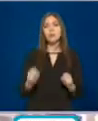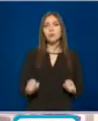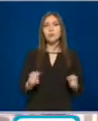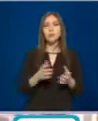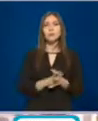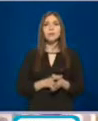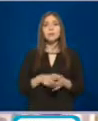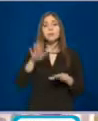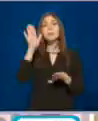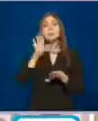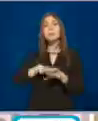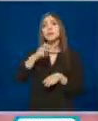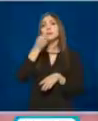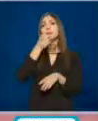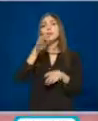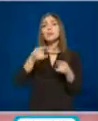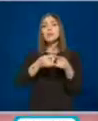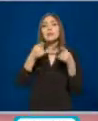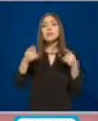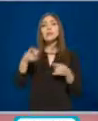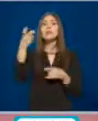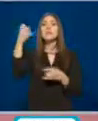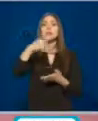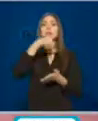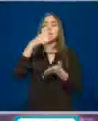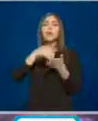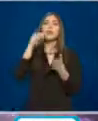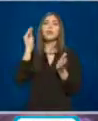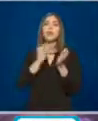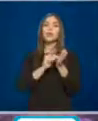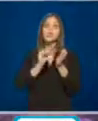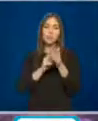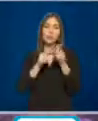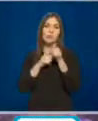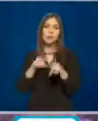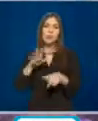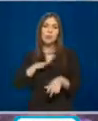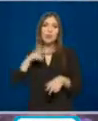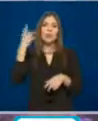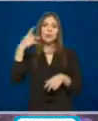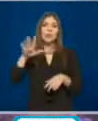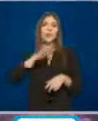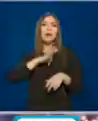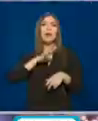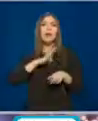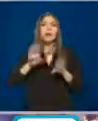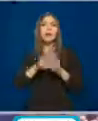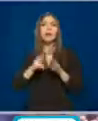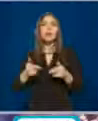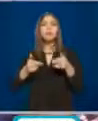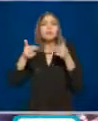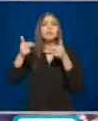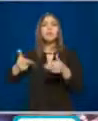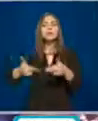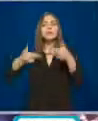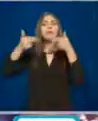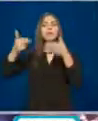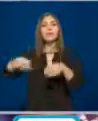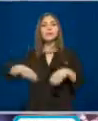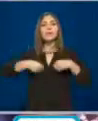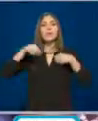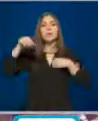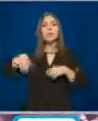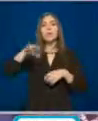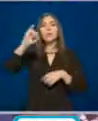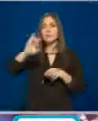lo más fascinante de la historia es que esta isla sigue existiendo, bueno, por Ajá. supuesto, pero están los descendientes de los amotinados, viven ahí. O sea, sí se